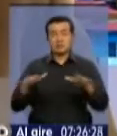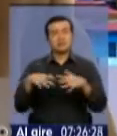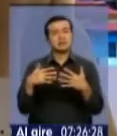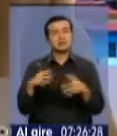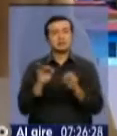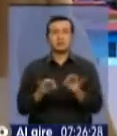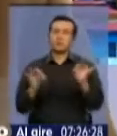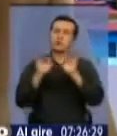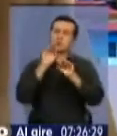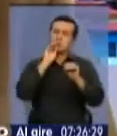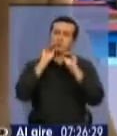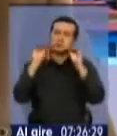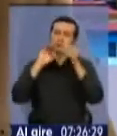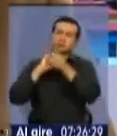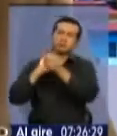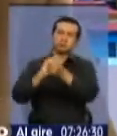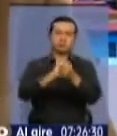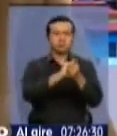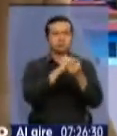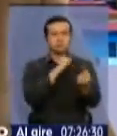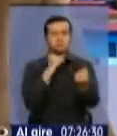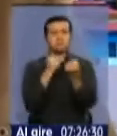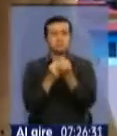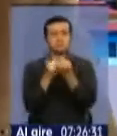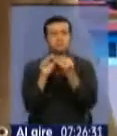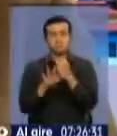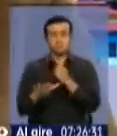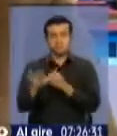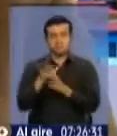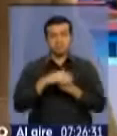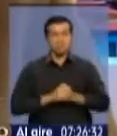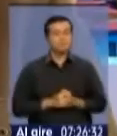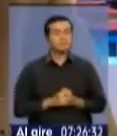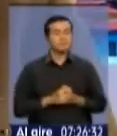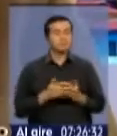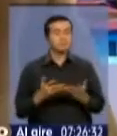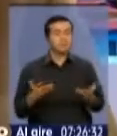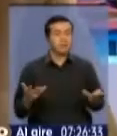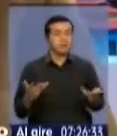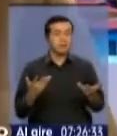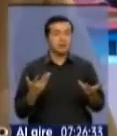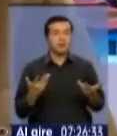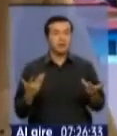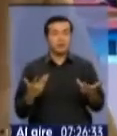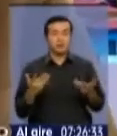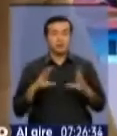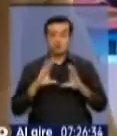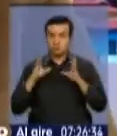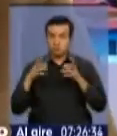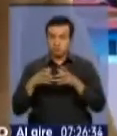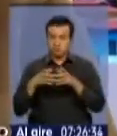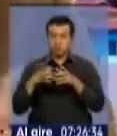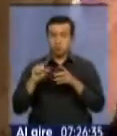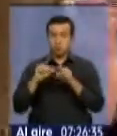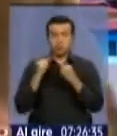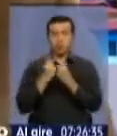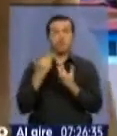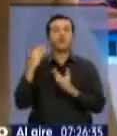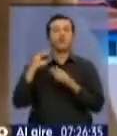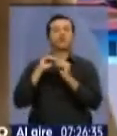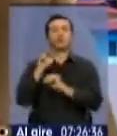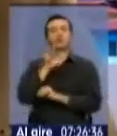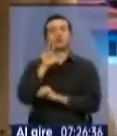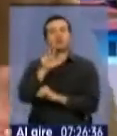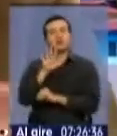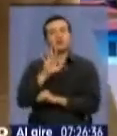este mensaje de solidaridad y también el apoyo que necesita ese pueblo. Bueno, el bloque de país ha sido muy claro siempre